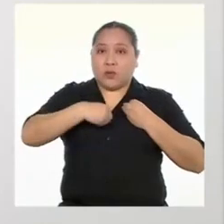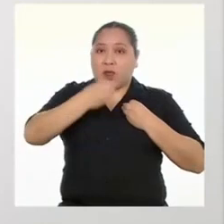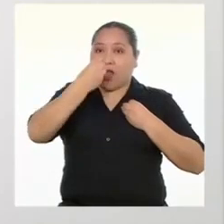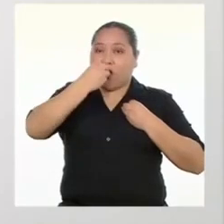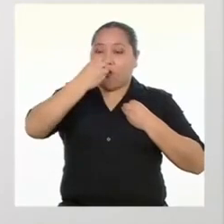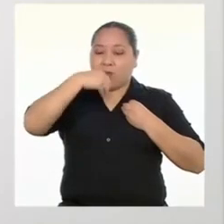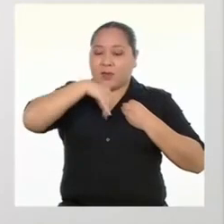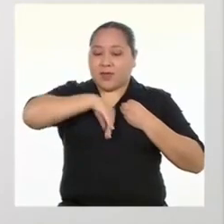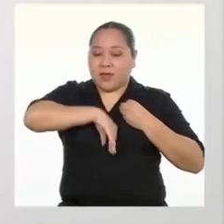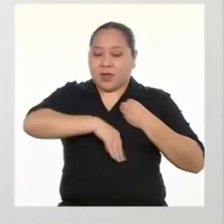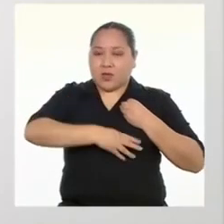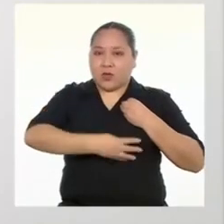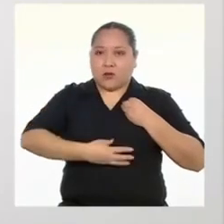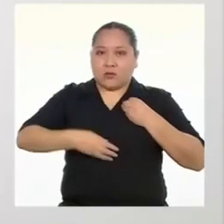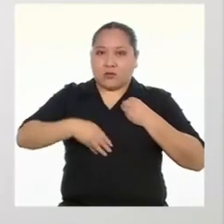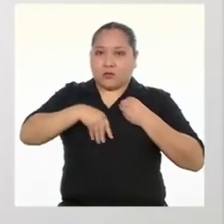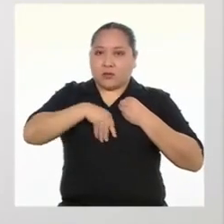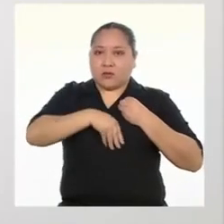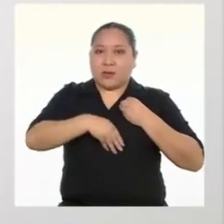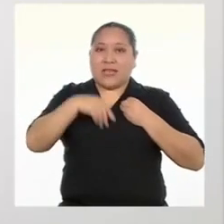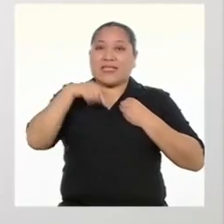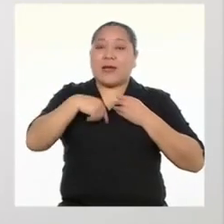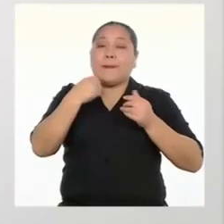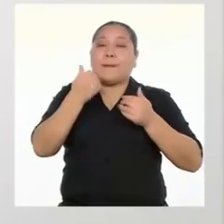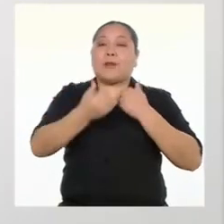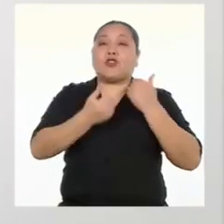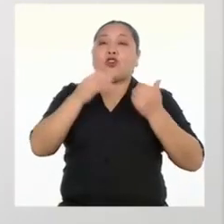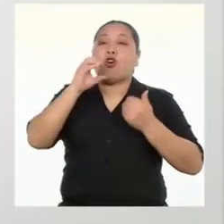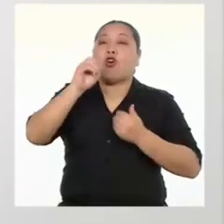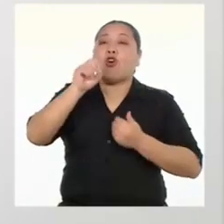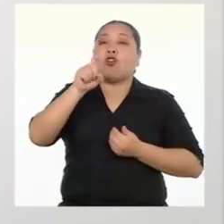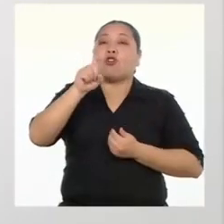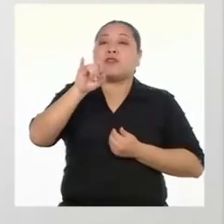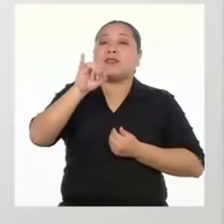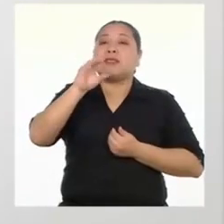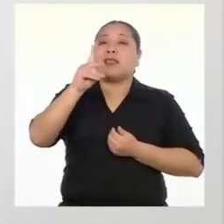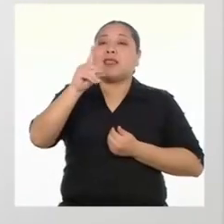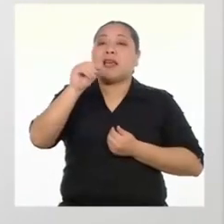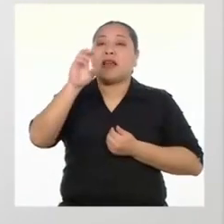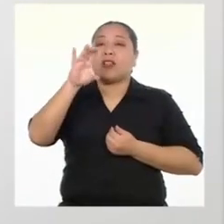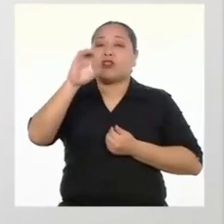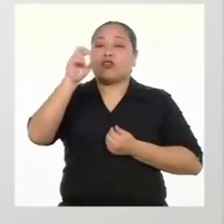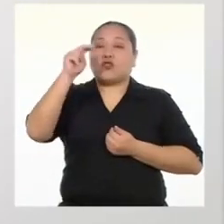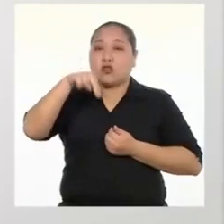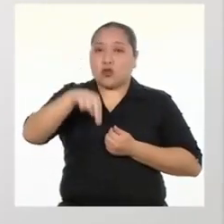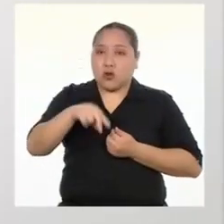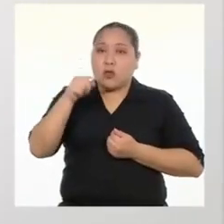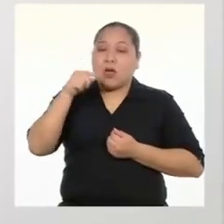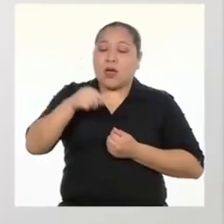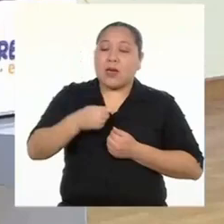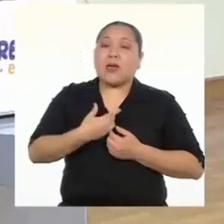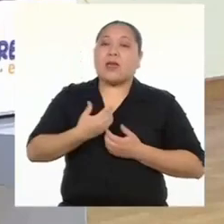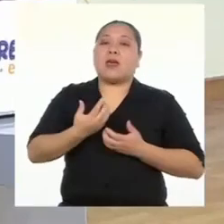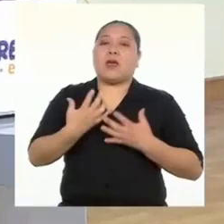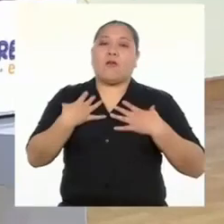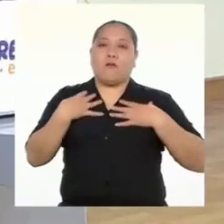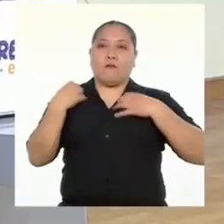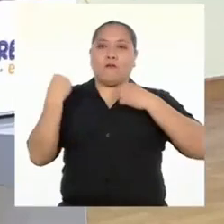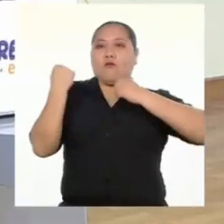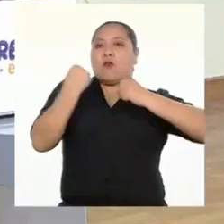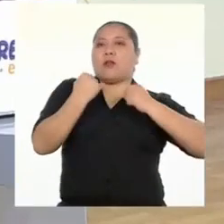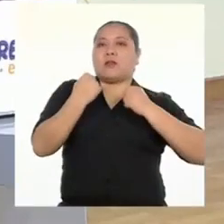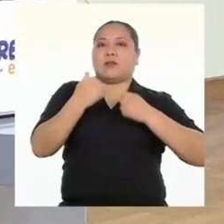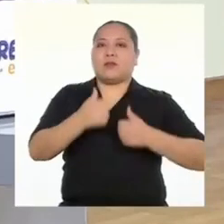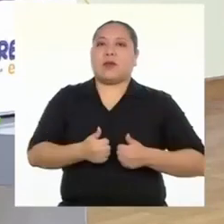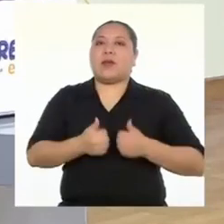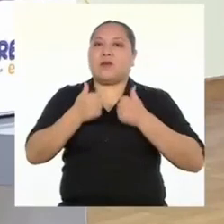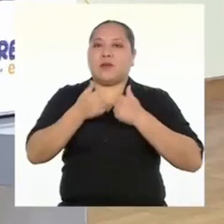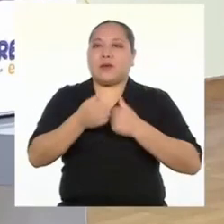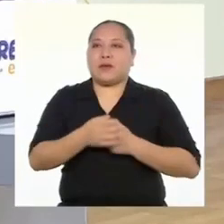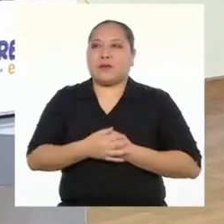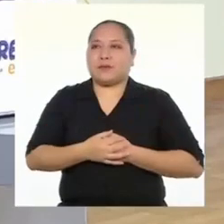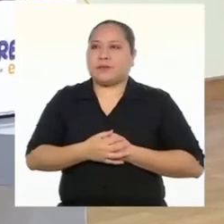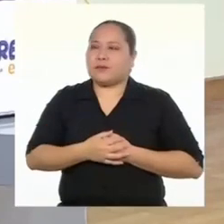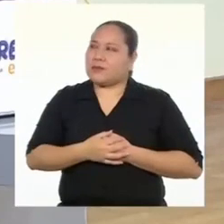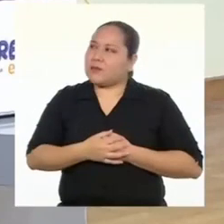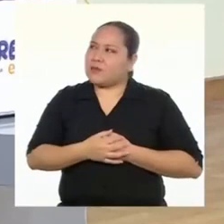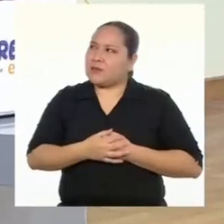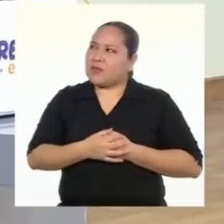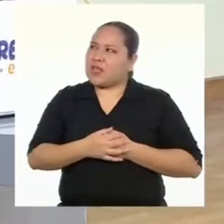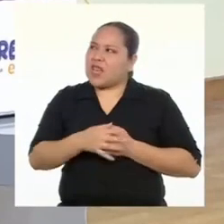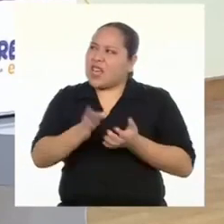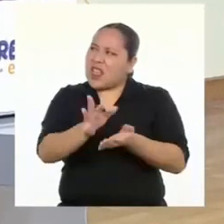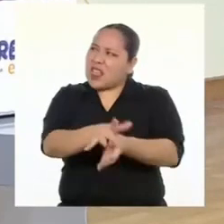digestivo. Y de ese proceso de oxidación es que resulta la energía que necesitamos para vivir. Bien. ¿Y el